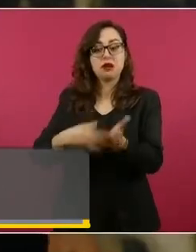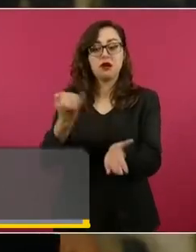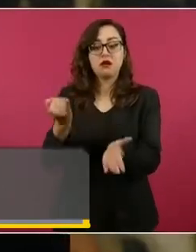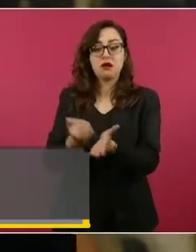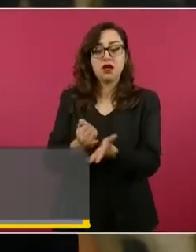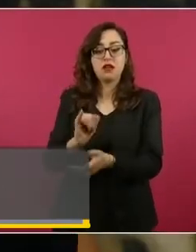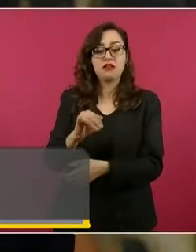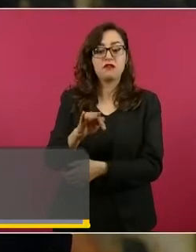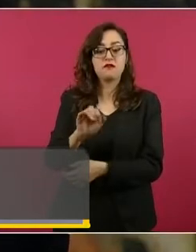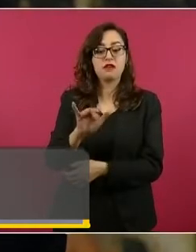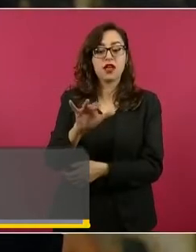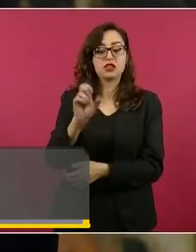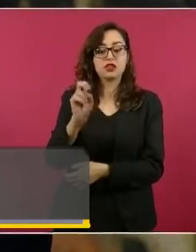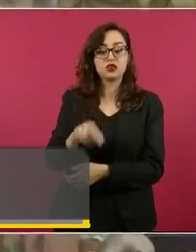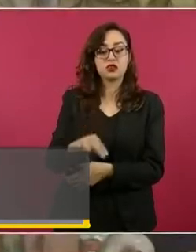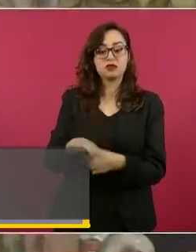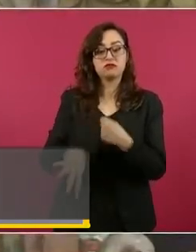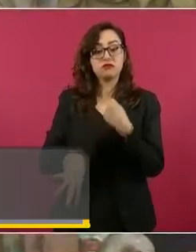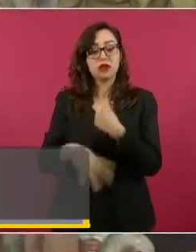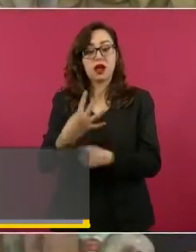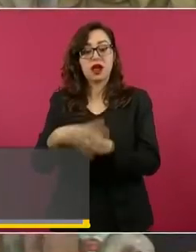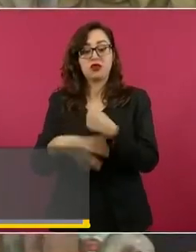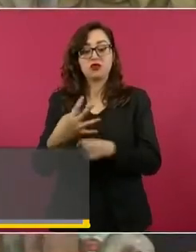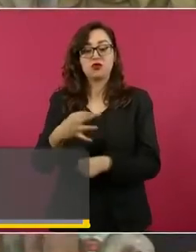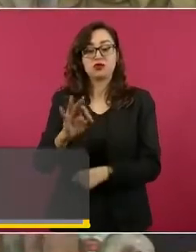salario real promedio de